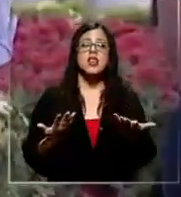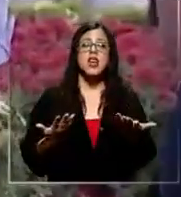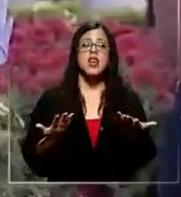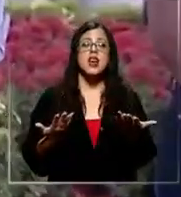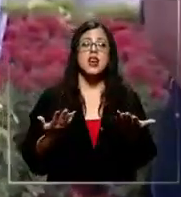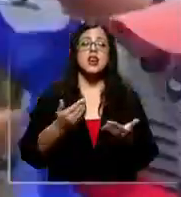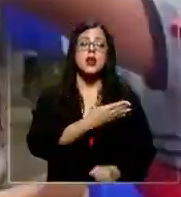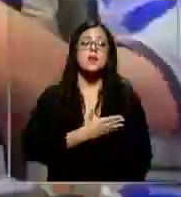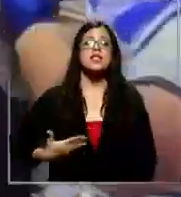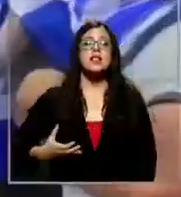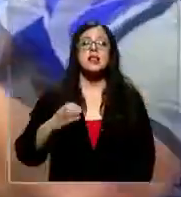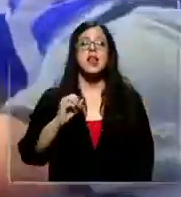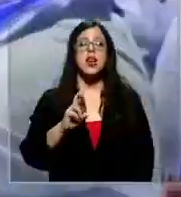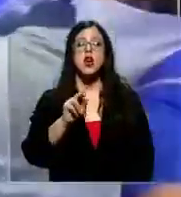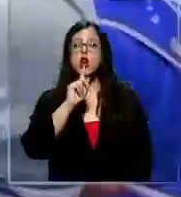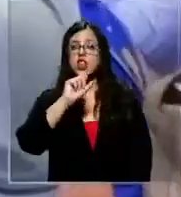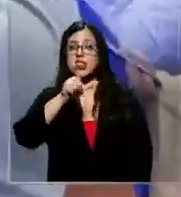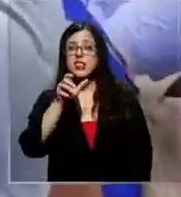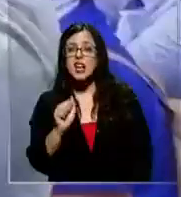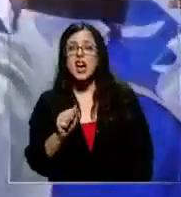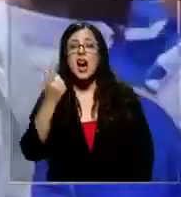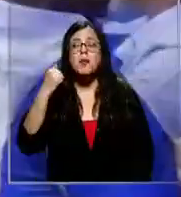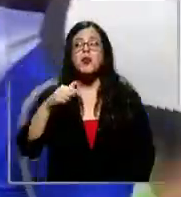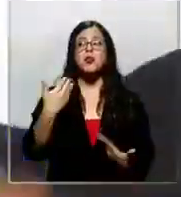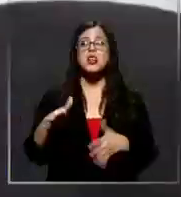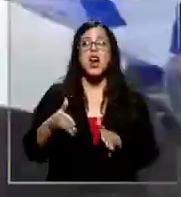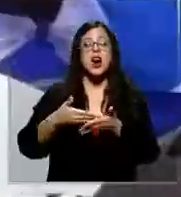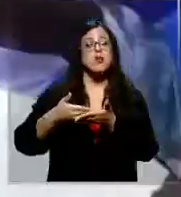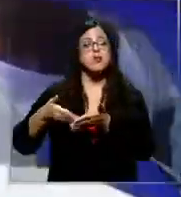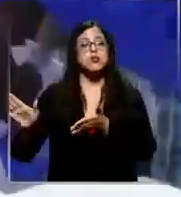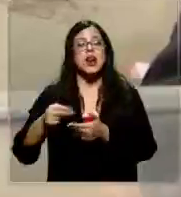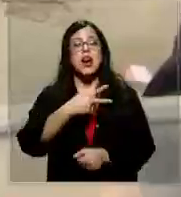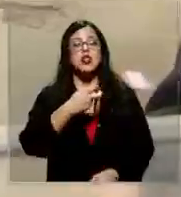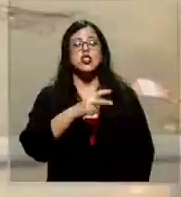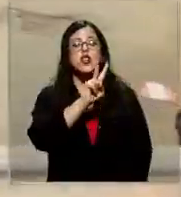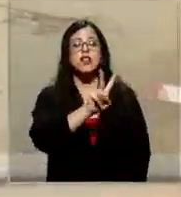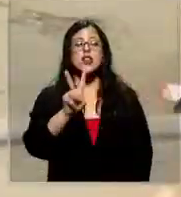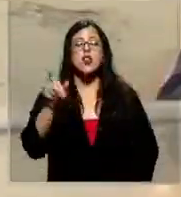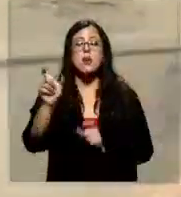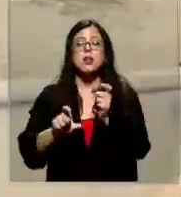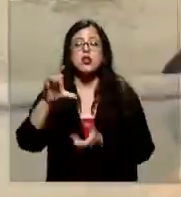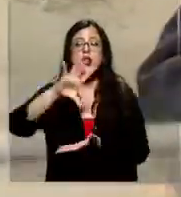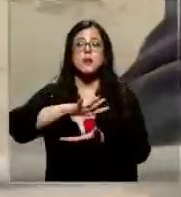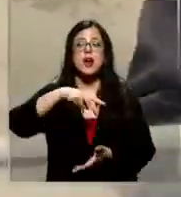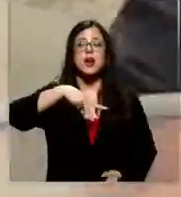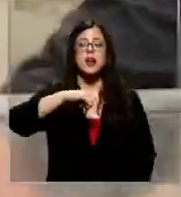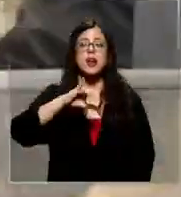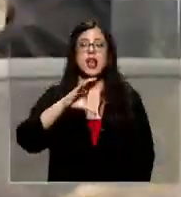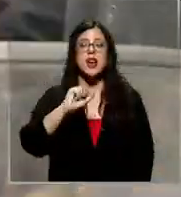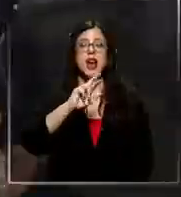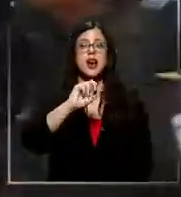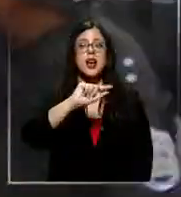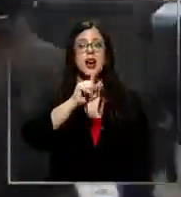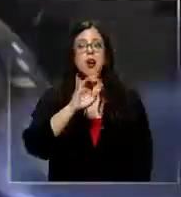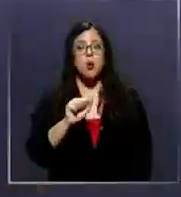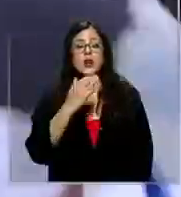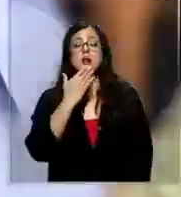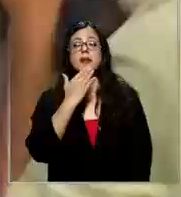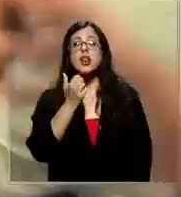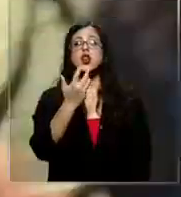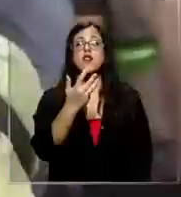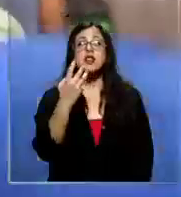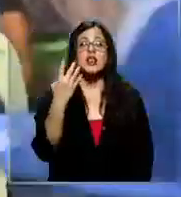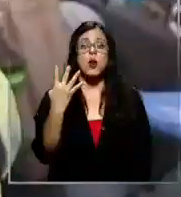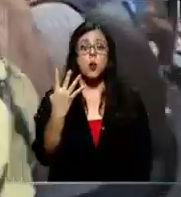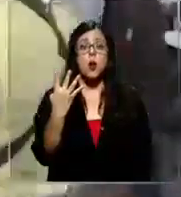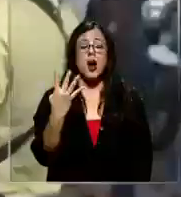en Nicaragua, pero el reciente despojo de nacionalidad a 222 nicaragüenses la semana pasada y otros 94 los últimos